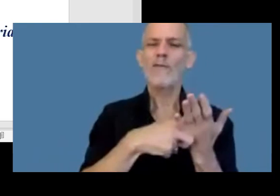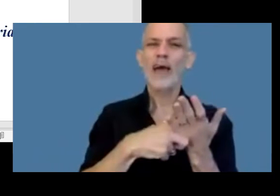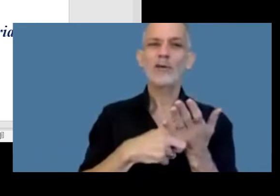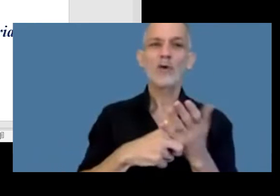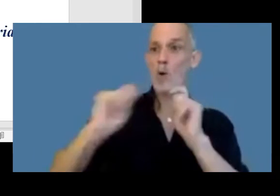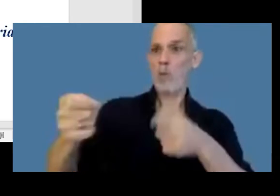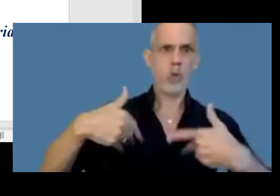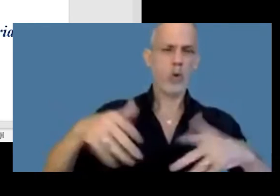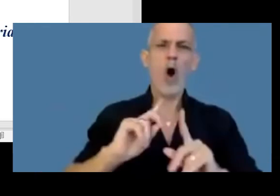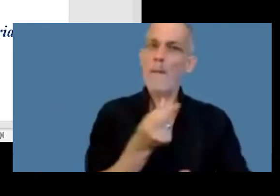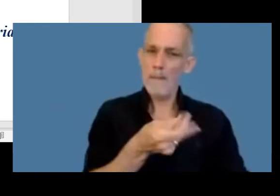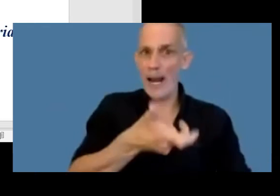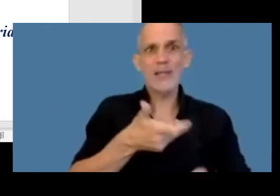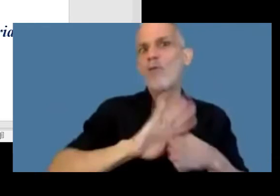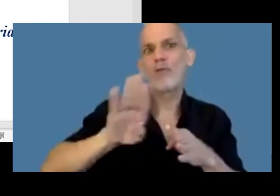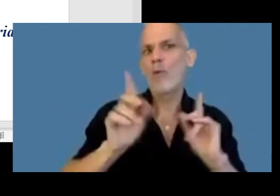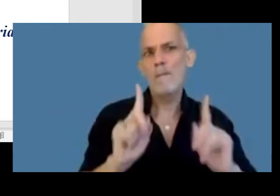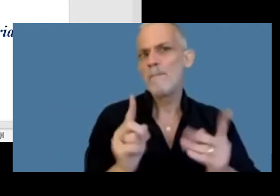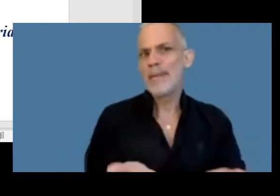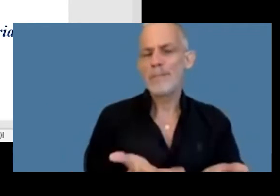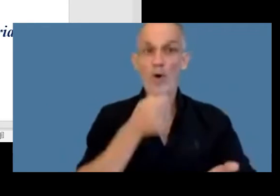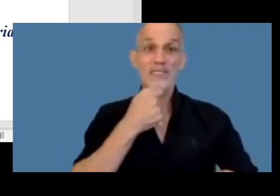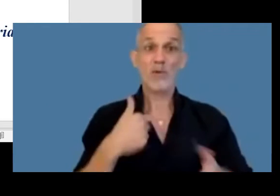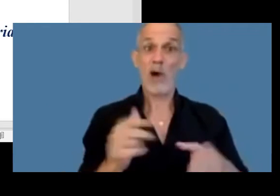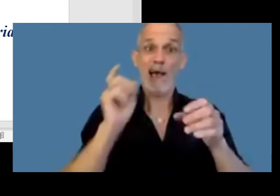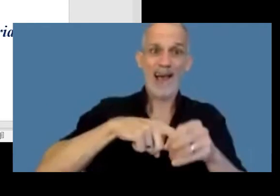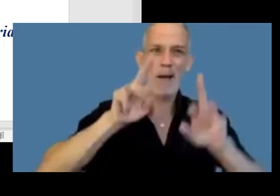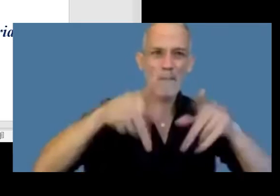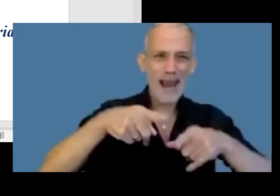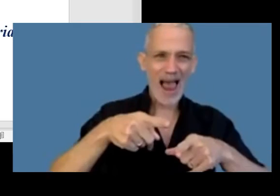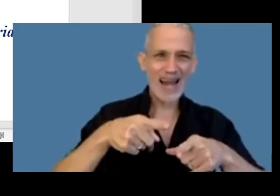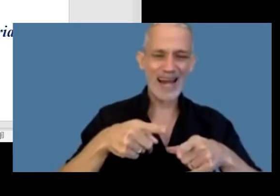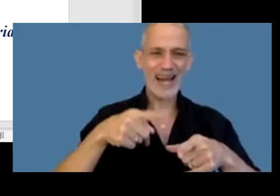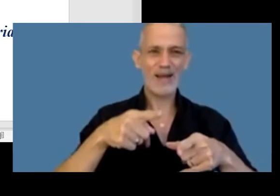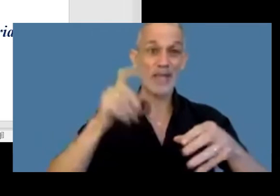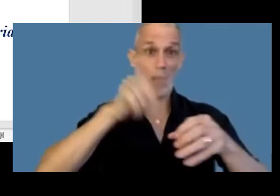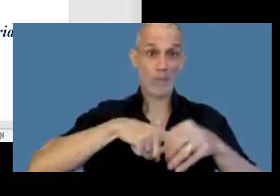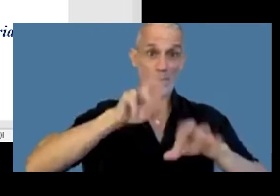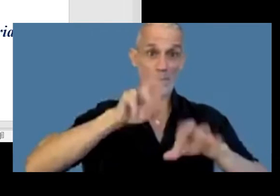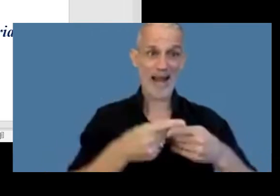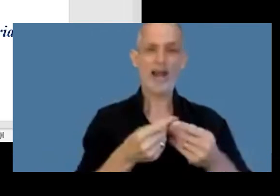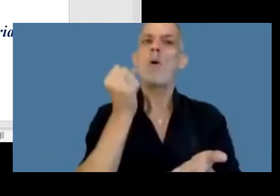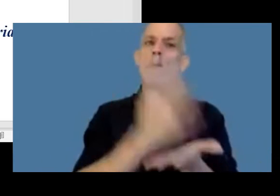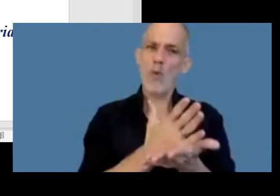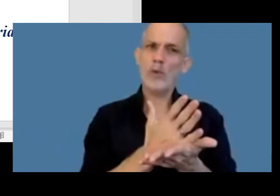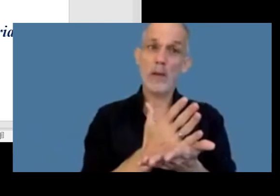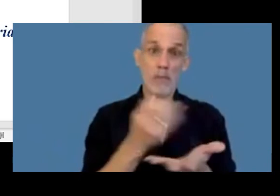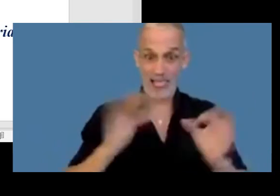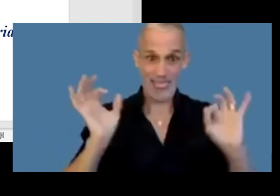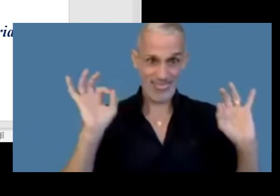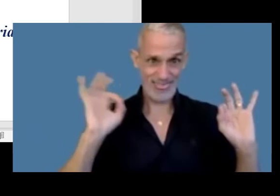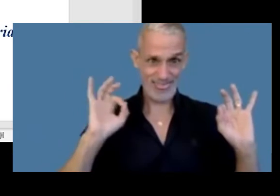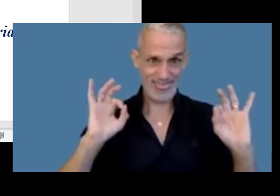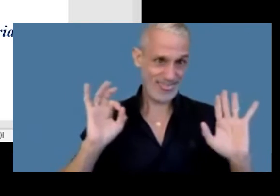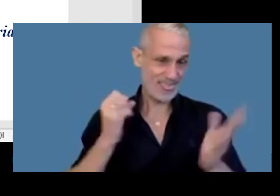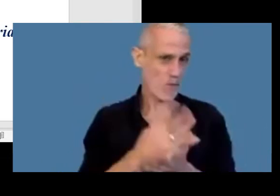el capital lo vas a deber. Si vos te adherís al plan, la multa todavía no la tenés, ¿sí? Lo